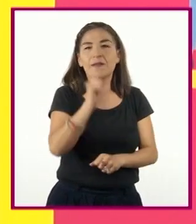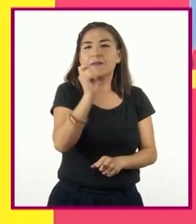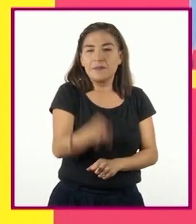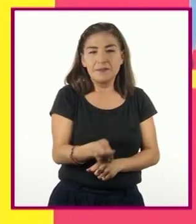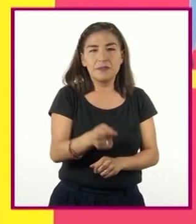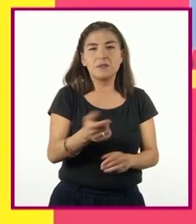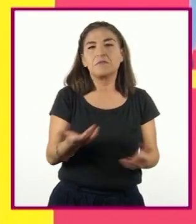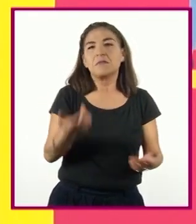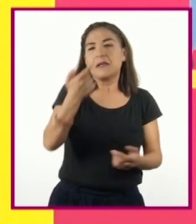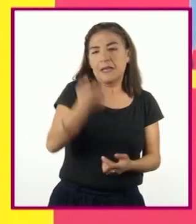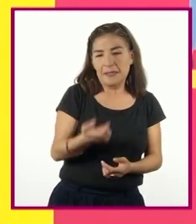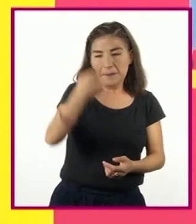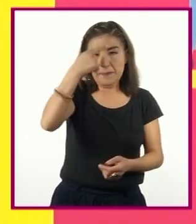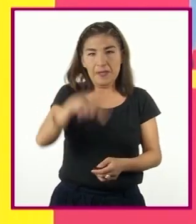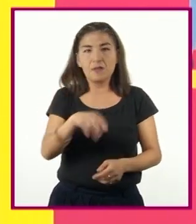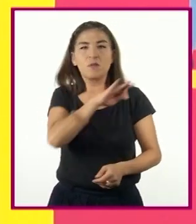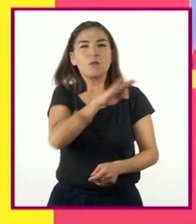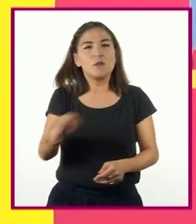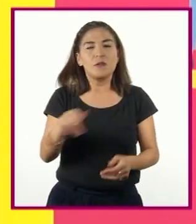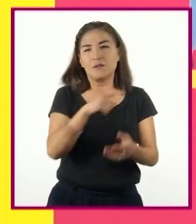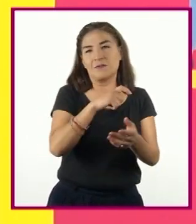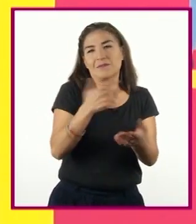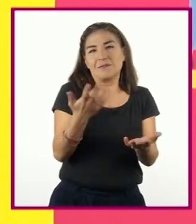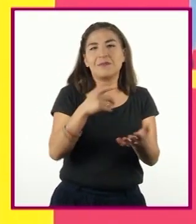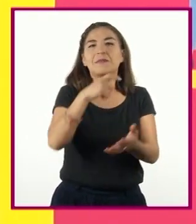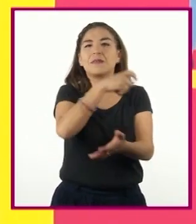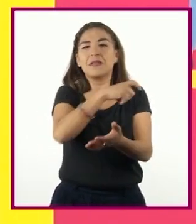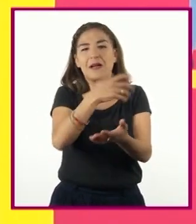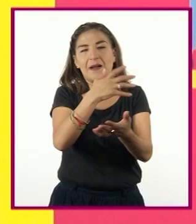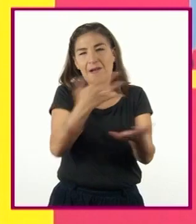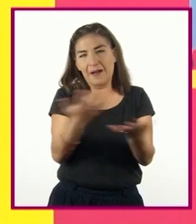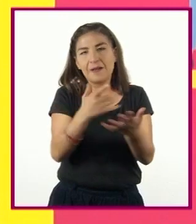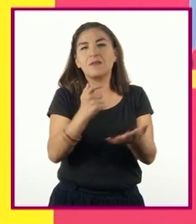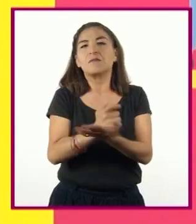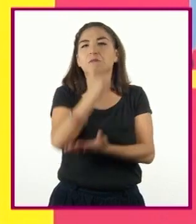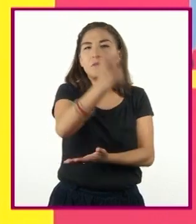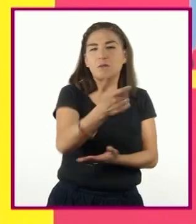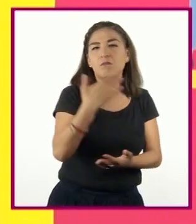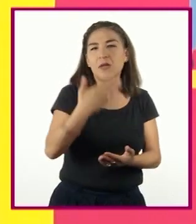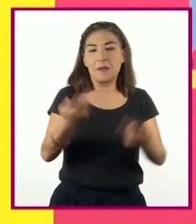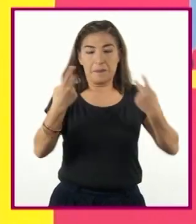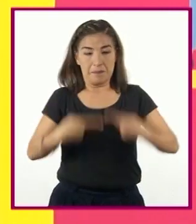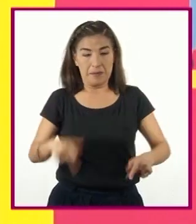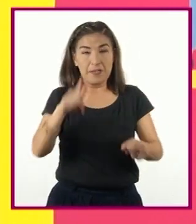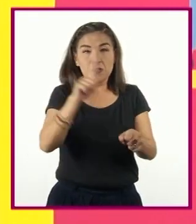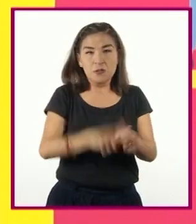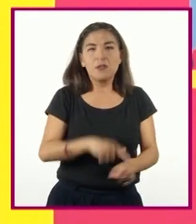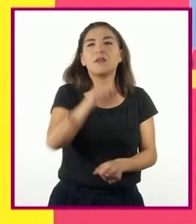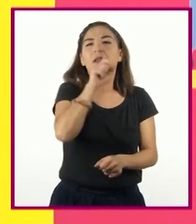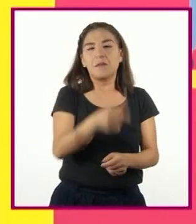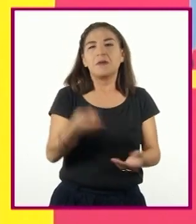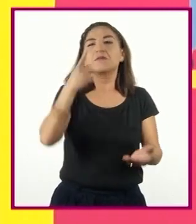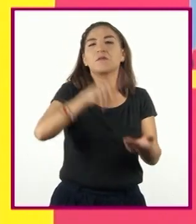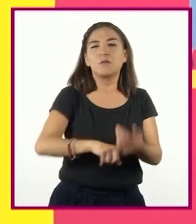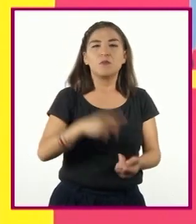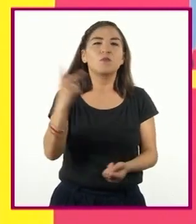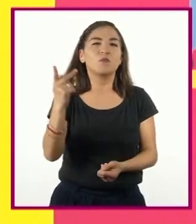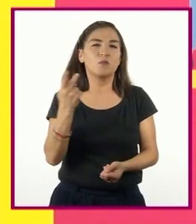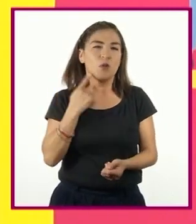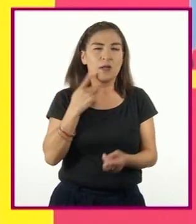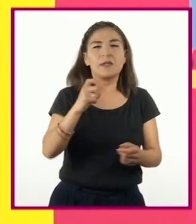y recursos que se tienen para cubrirlas, tanto de manera personal como a través de las políticas